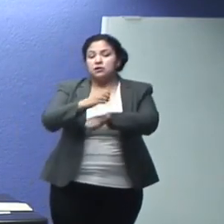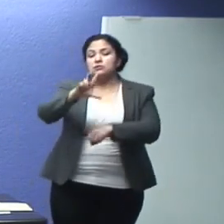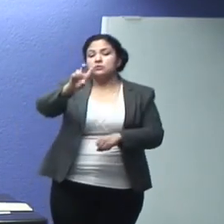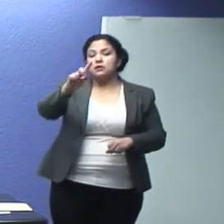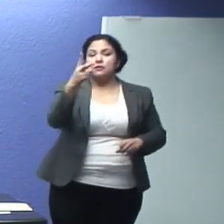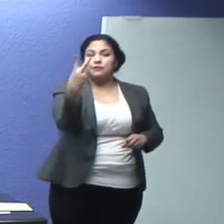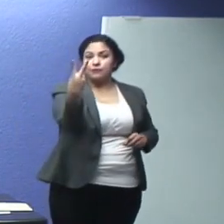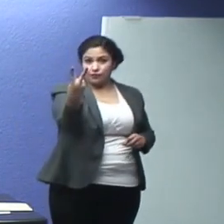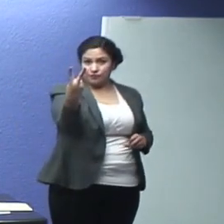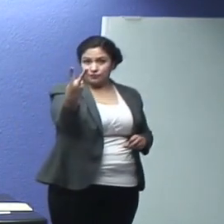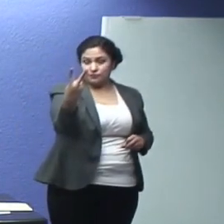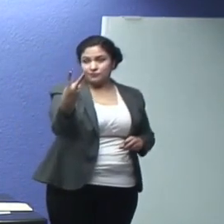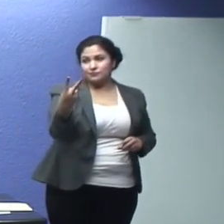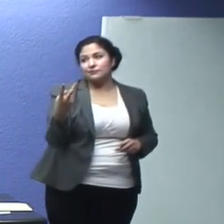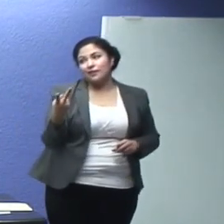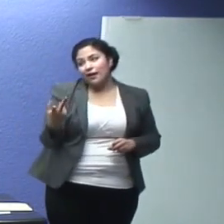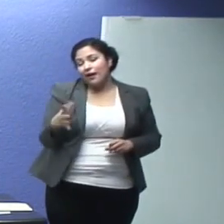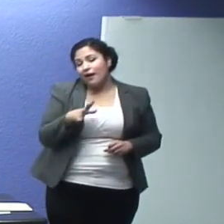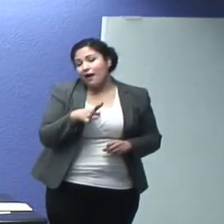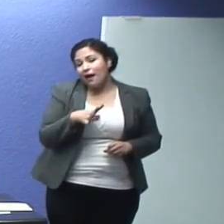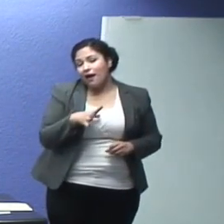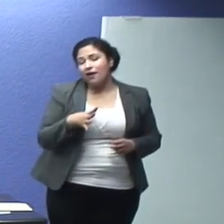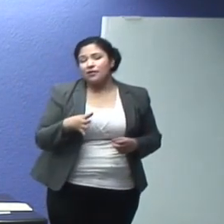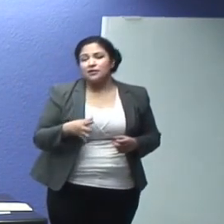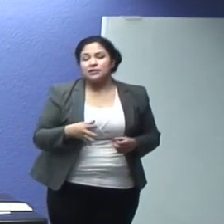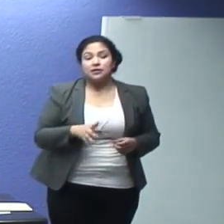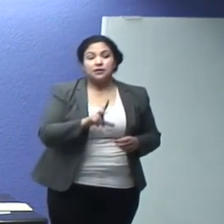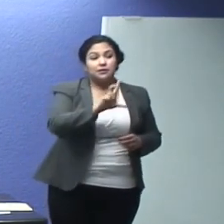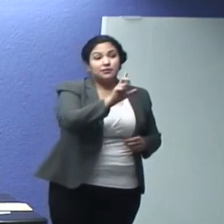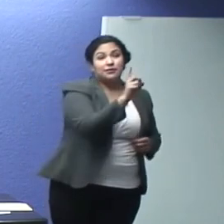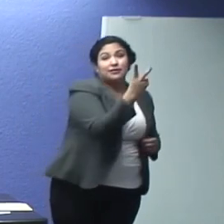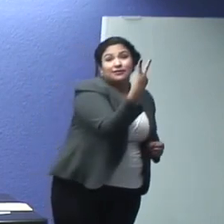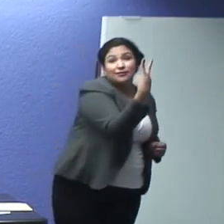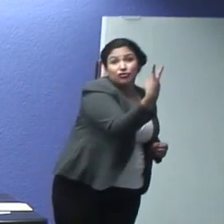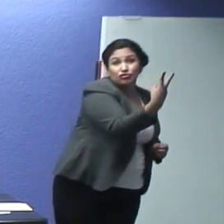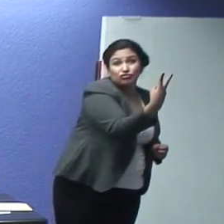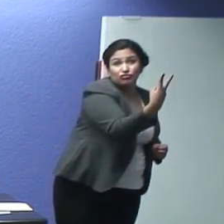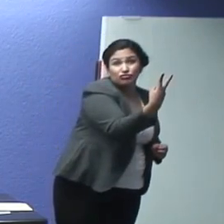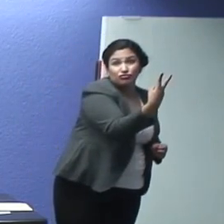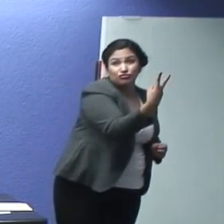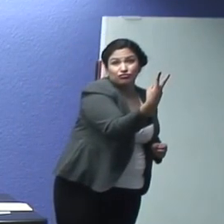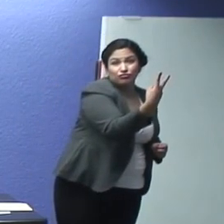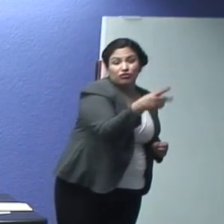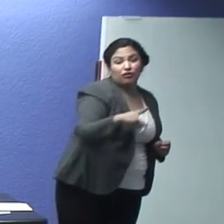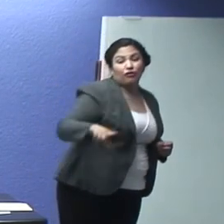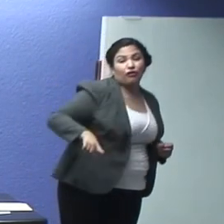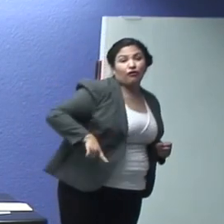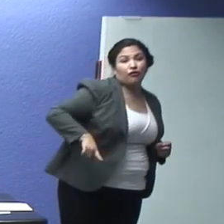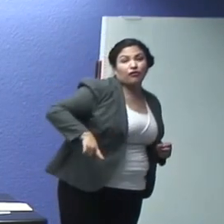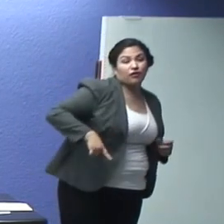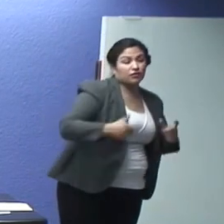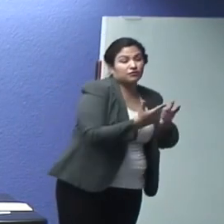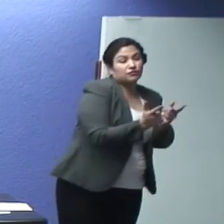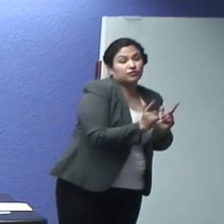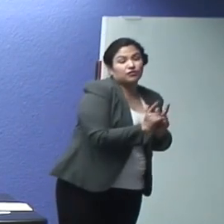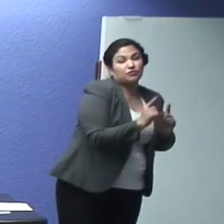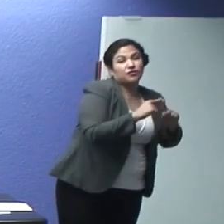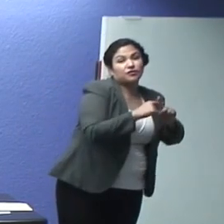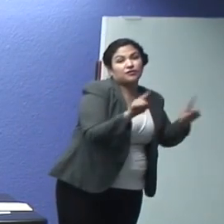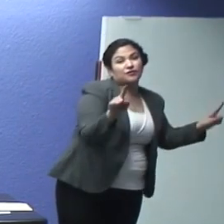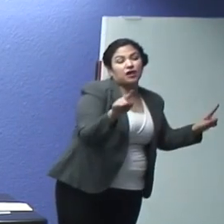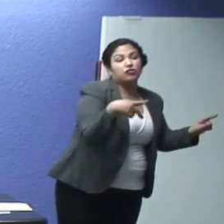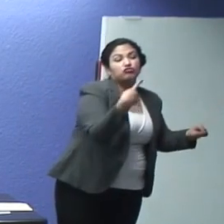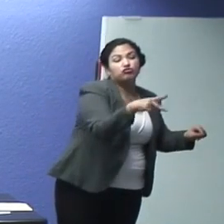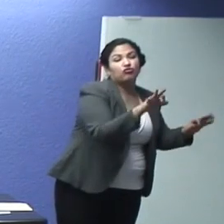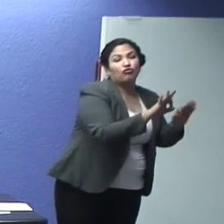pues tenemos el riesgo, y lo corremos siempre, de tener 32 ordenamientos distintos o 32 formas